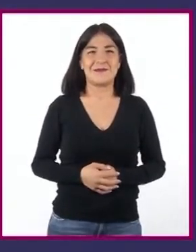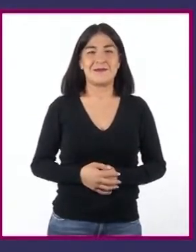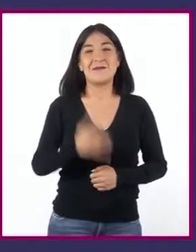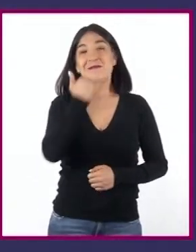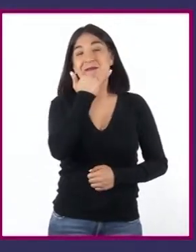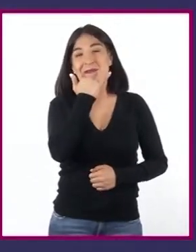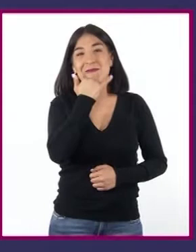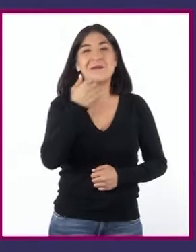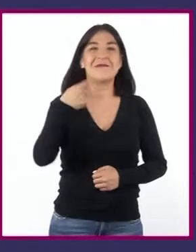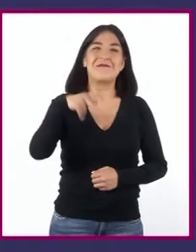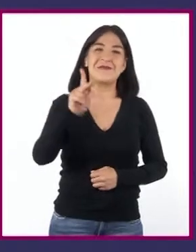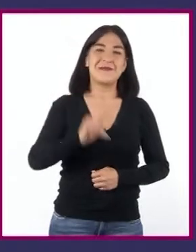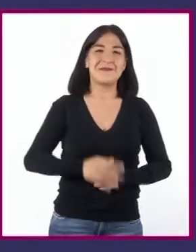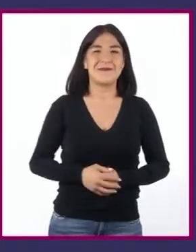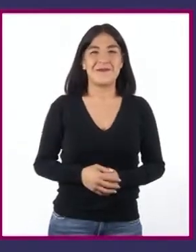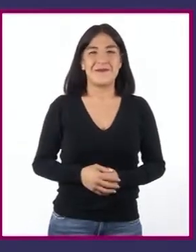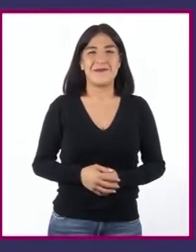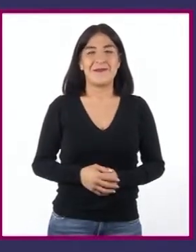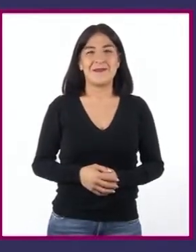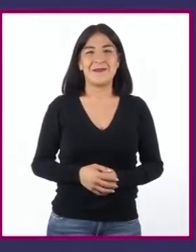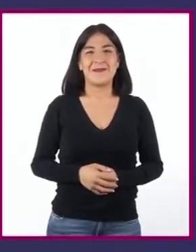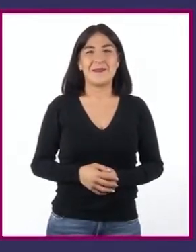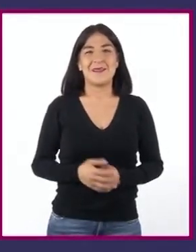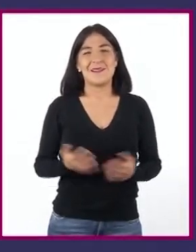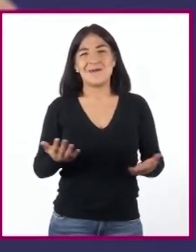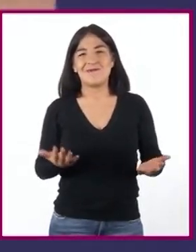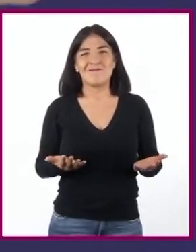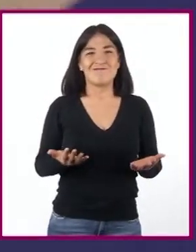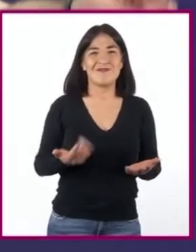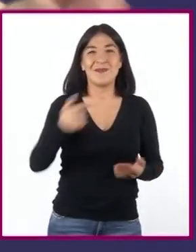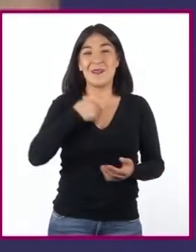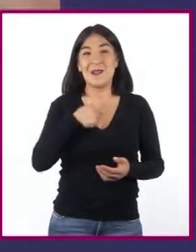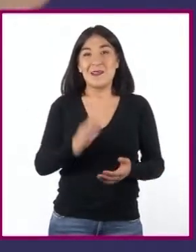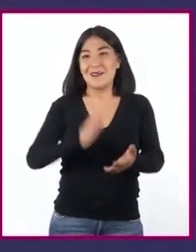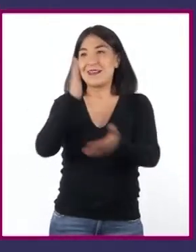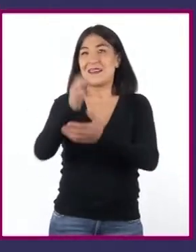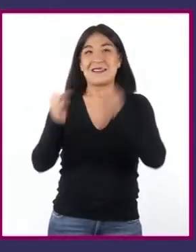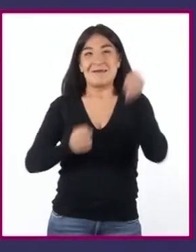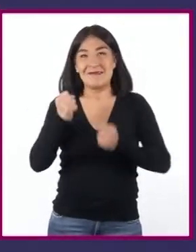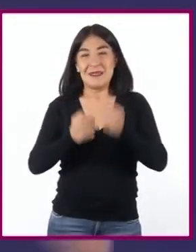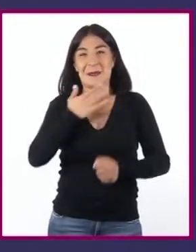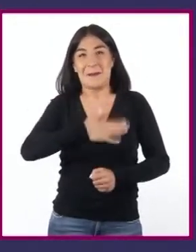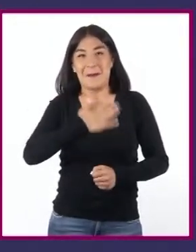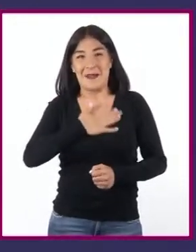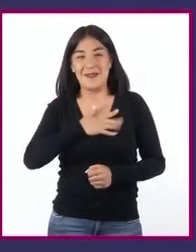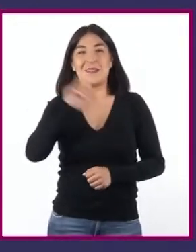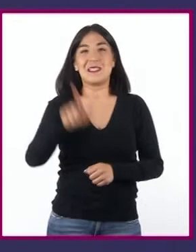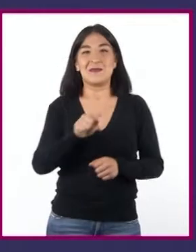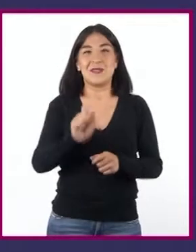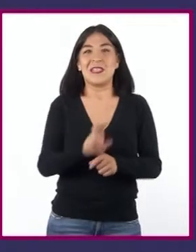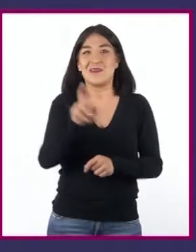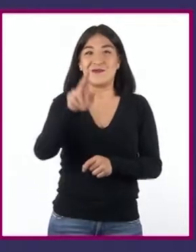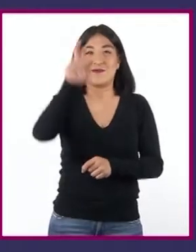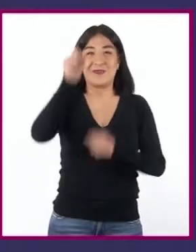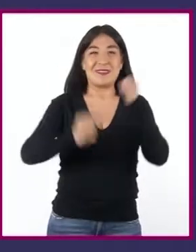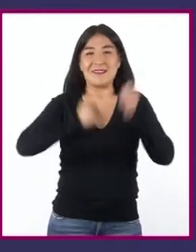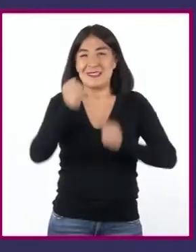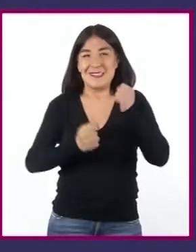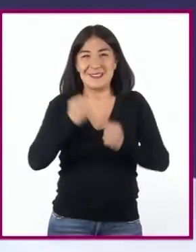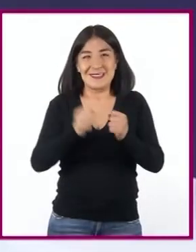Perdón, pero es que fui corriendo al baño, subí corriendo las escaleras.